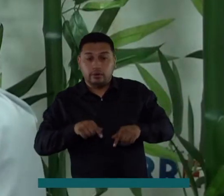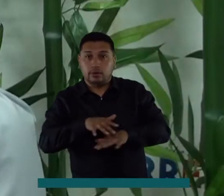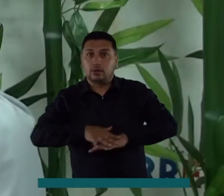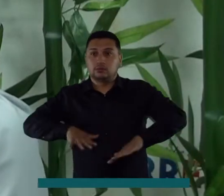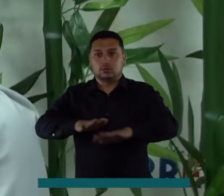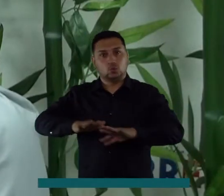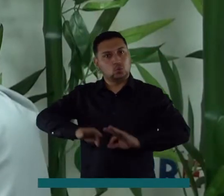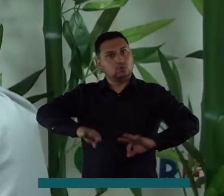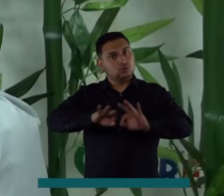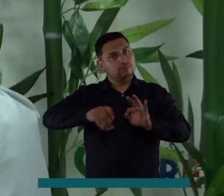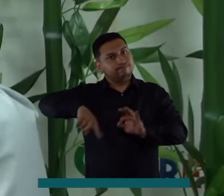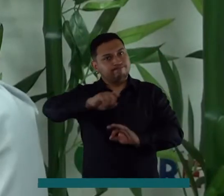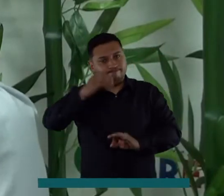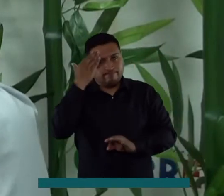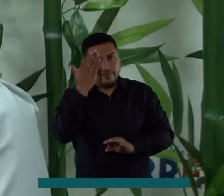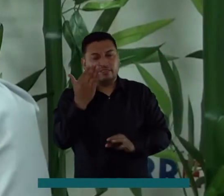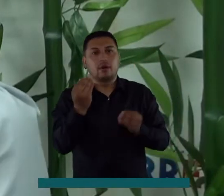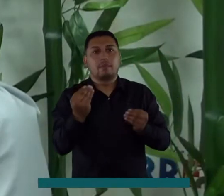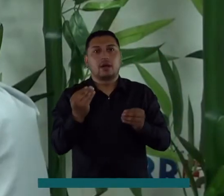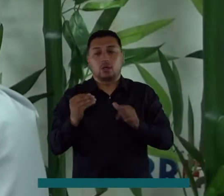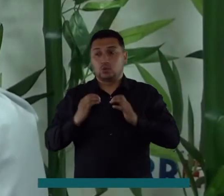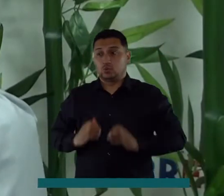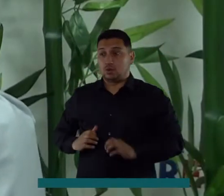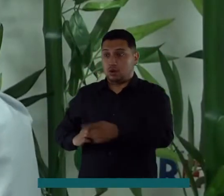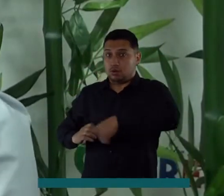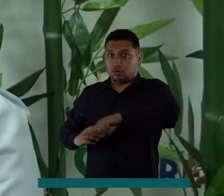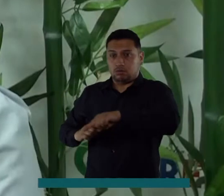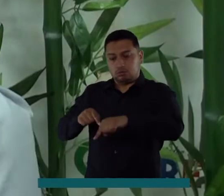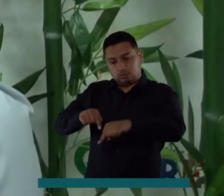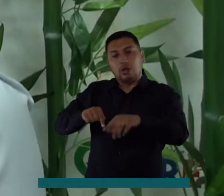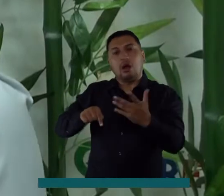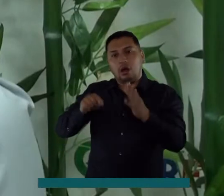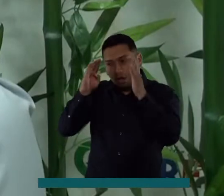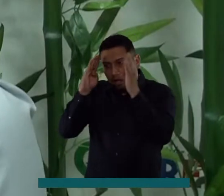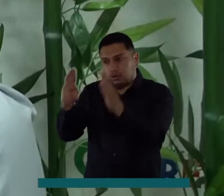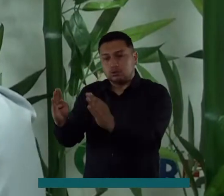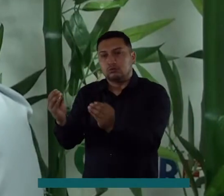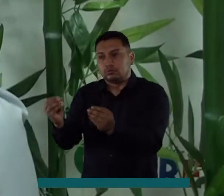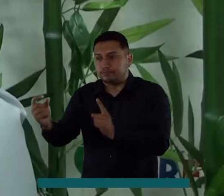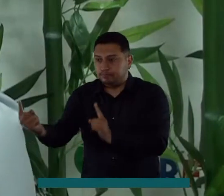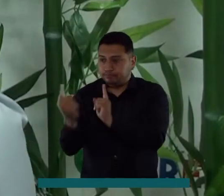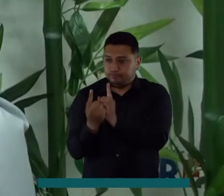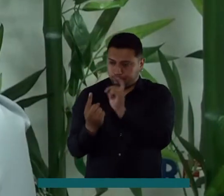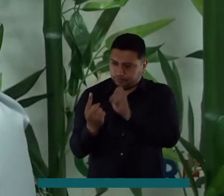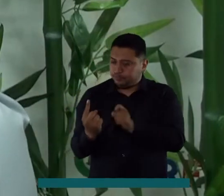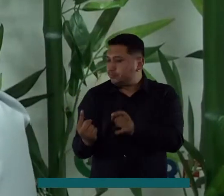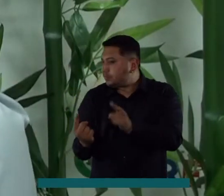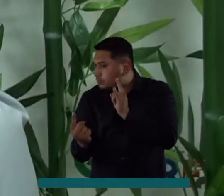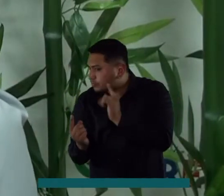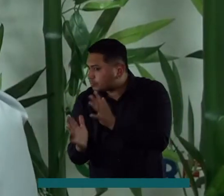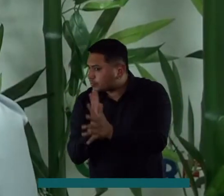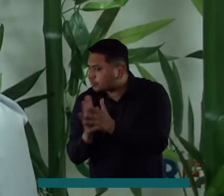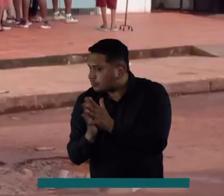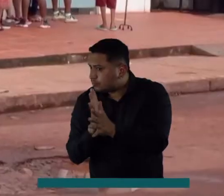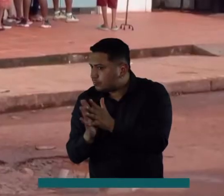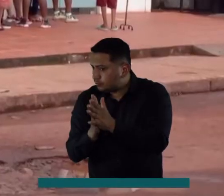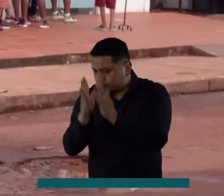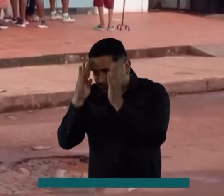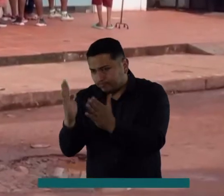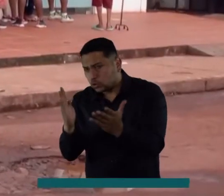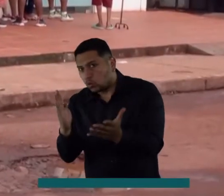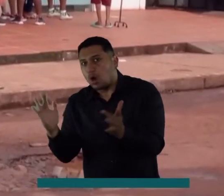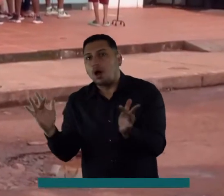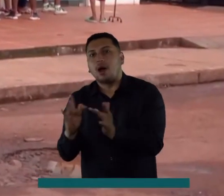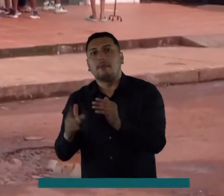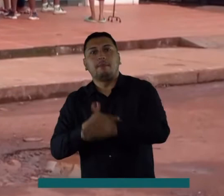espacio dedicado a ustedes de atención al ciudadano donde pueden acercarse y los podemos escuchar y atender de manera oportuna. Actualmente